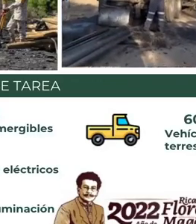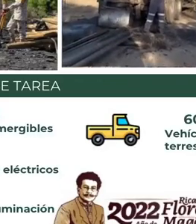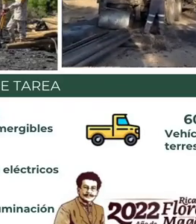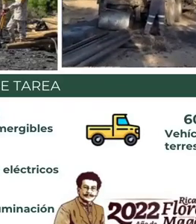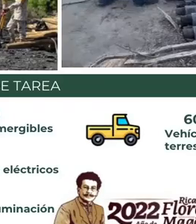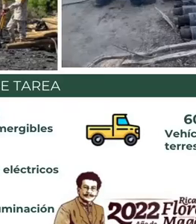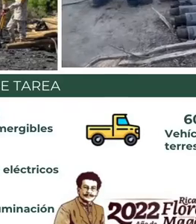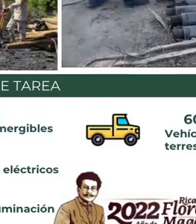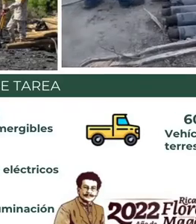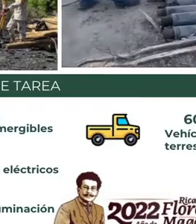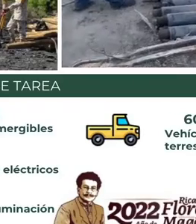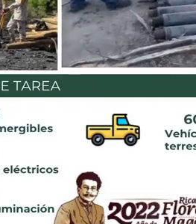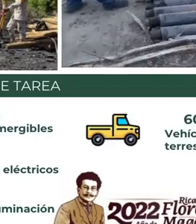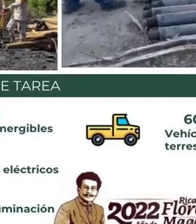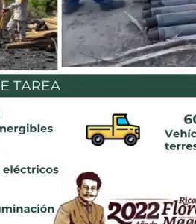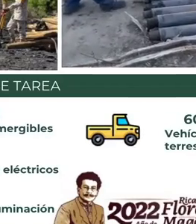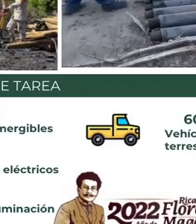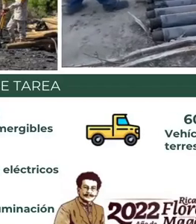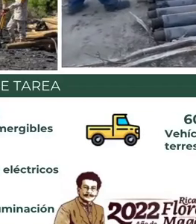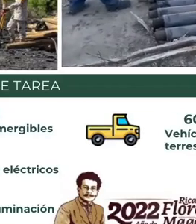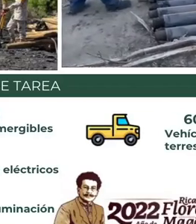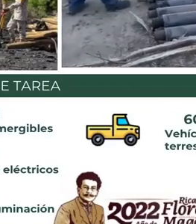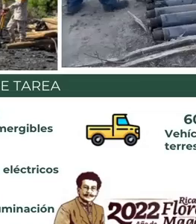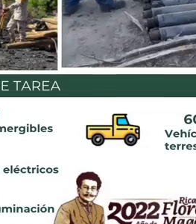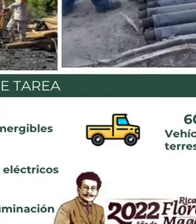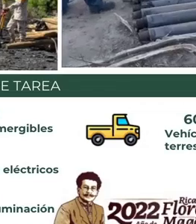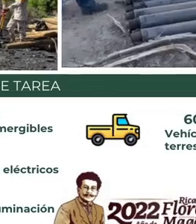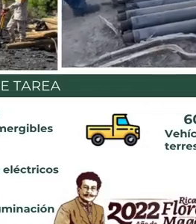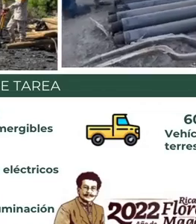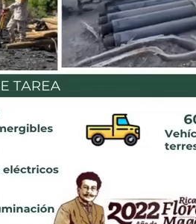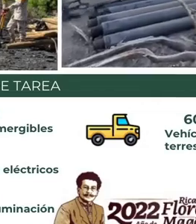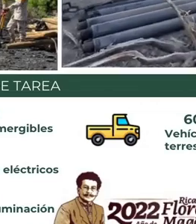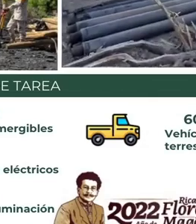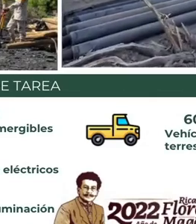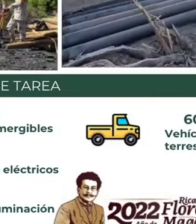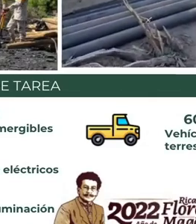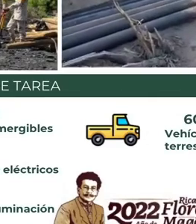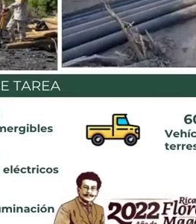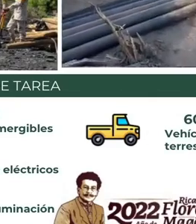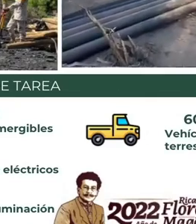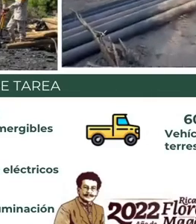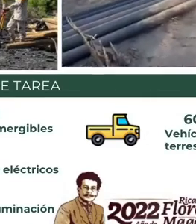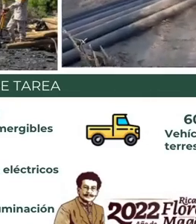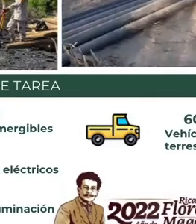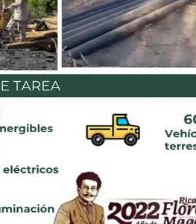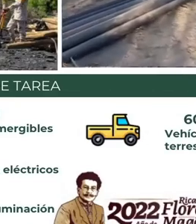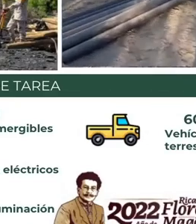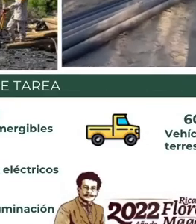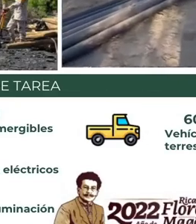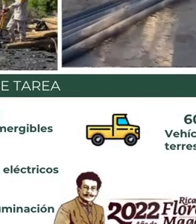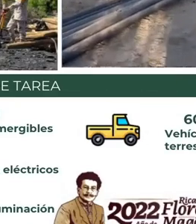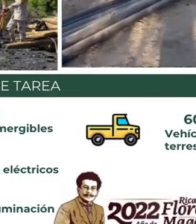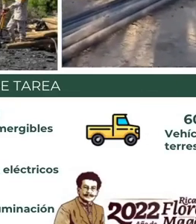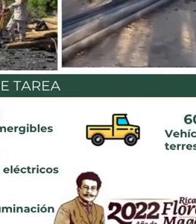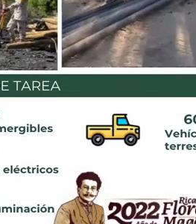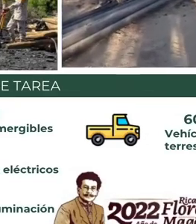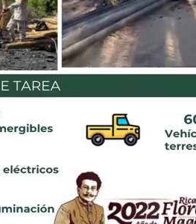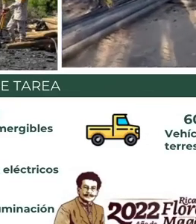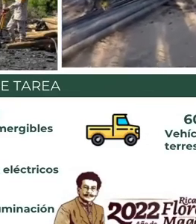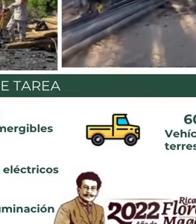abatir los niveles de espejo de agua en la mina de manera importante, en un promedio se está